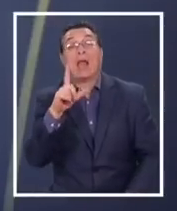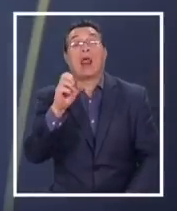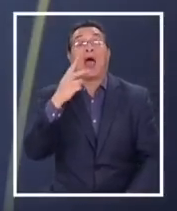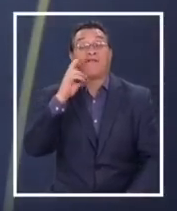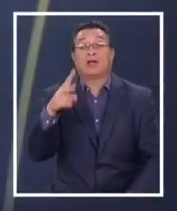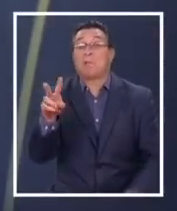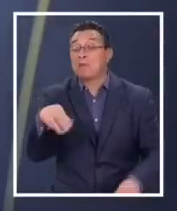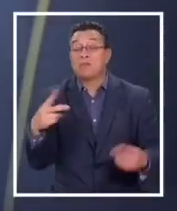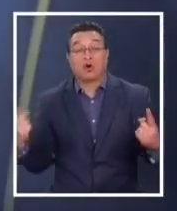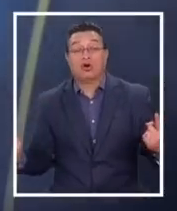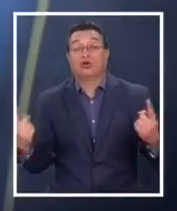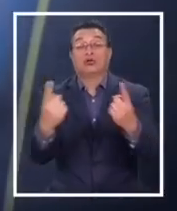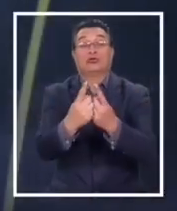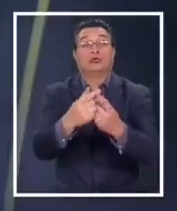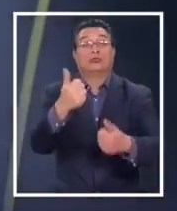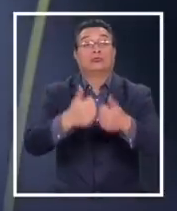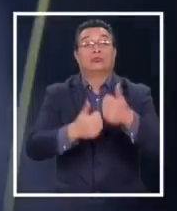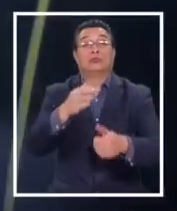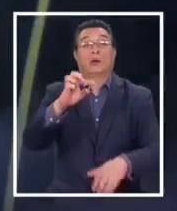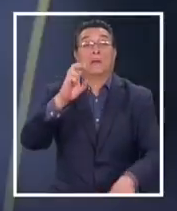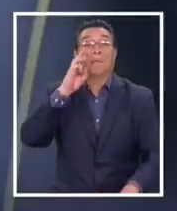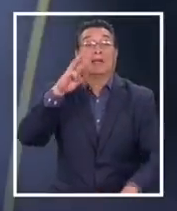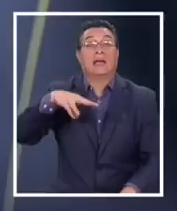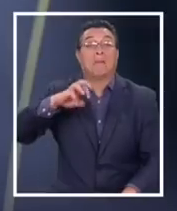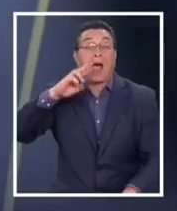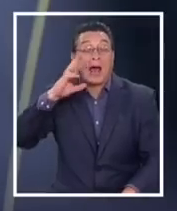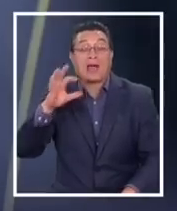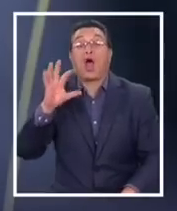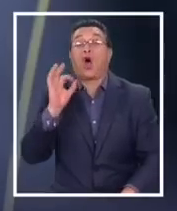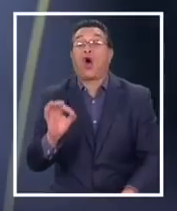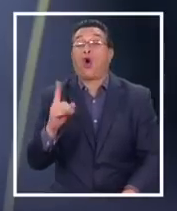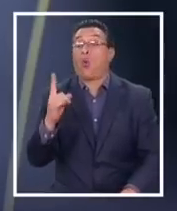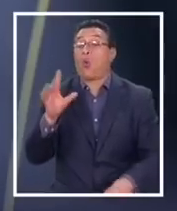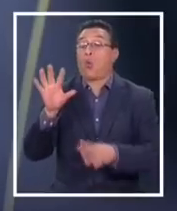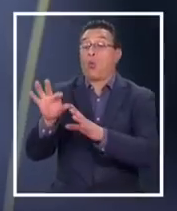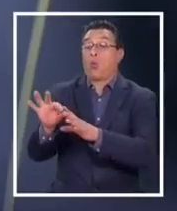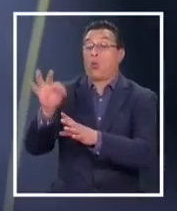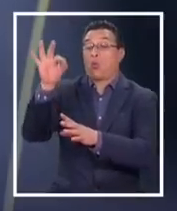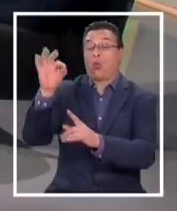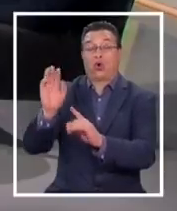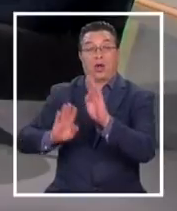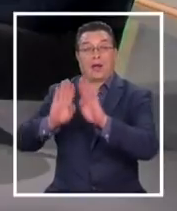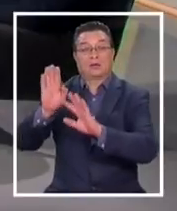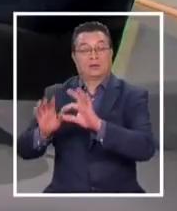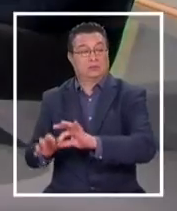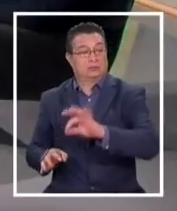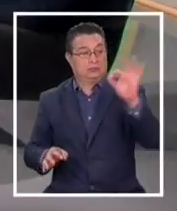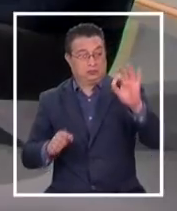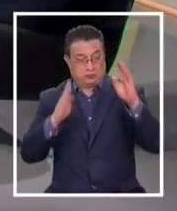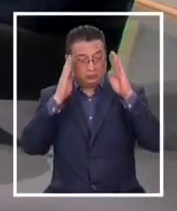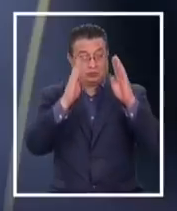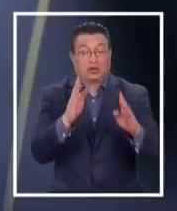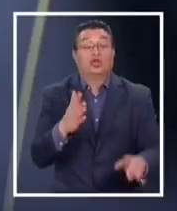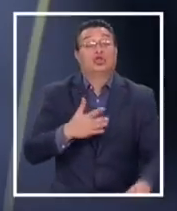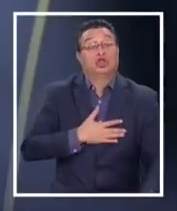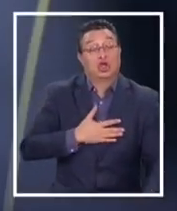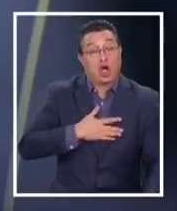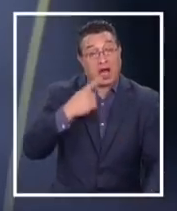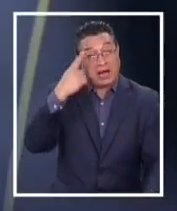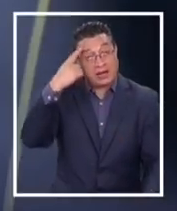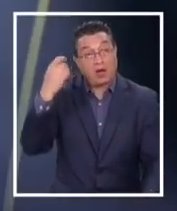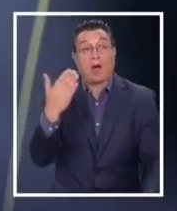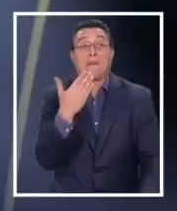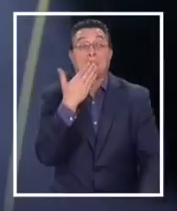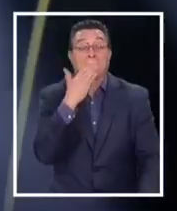mismo tiempo a competir a la primaria o si llevar un solo candidato o candidata y concentrar. Yo creo que la mejor